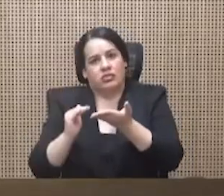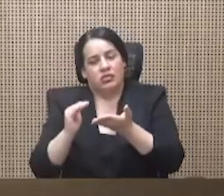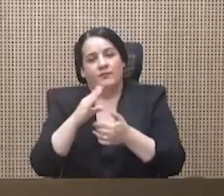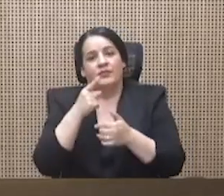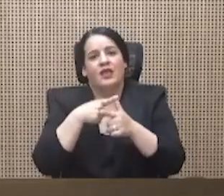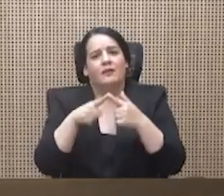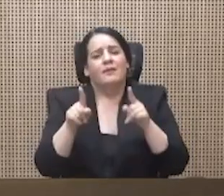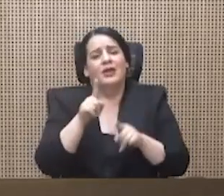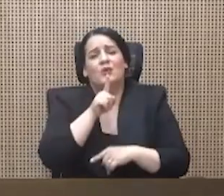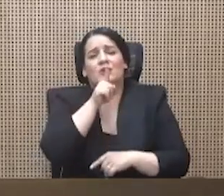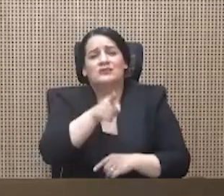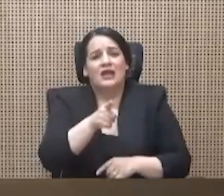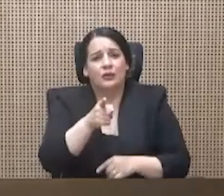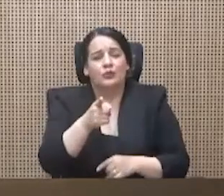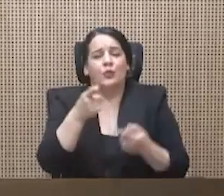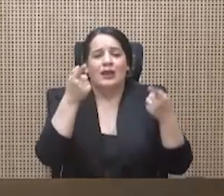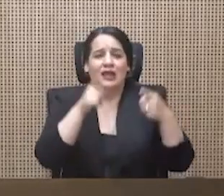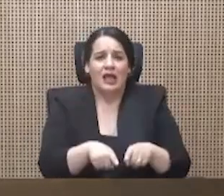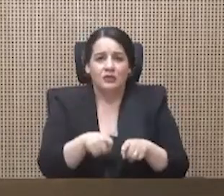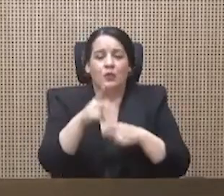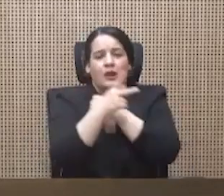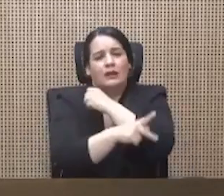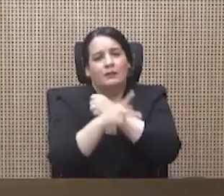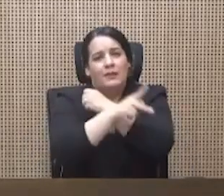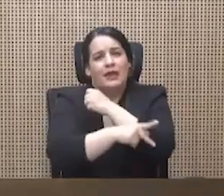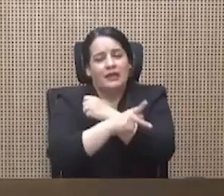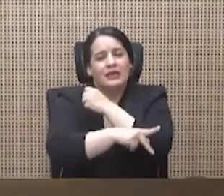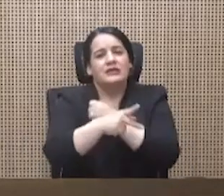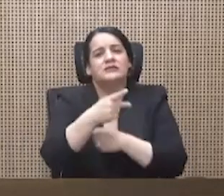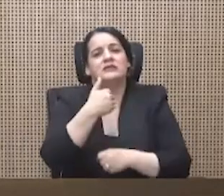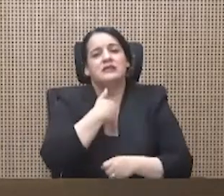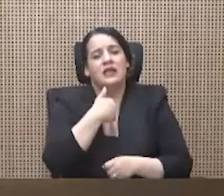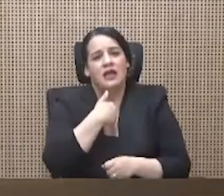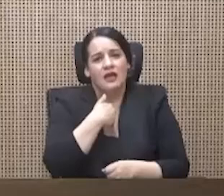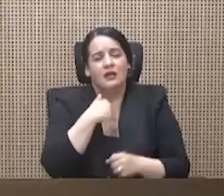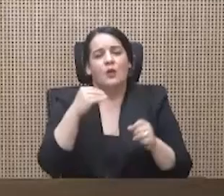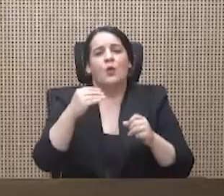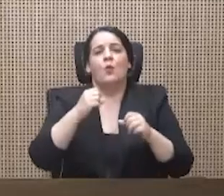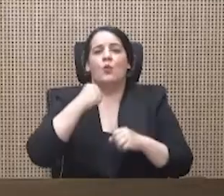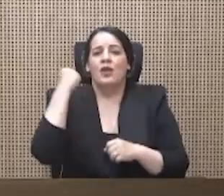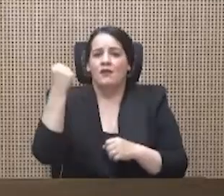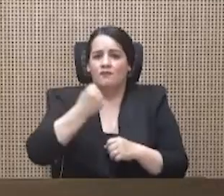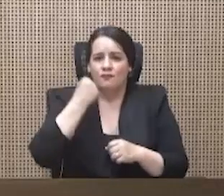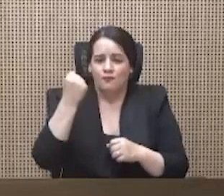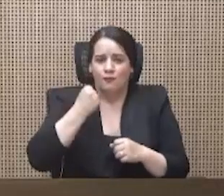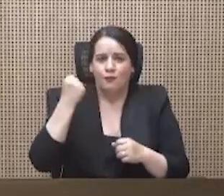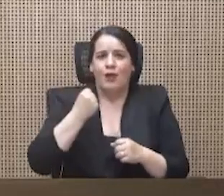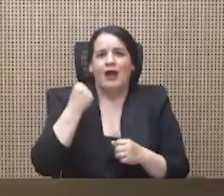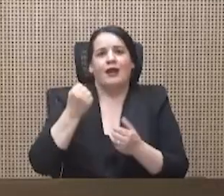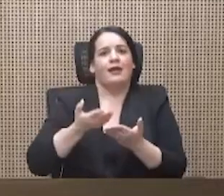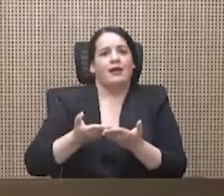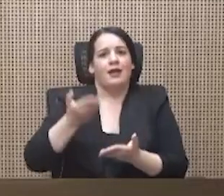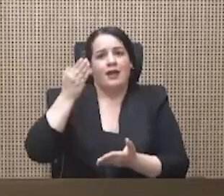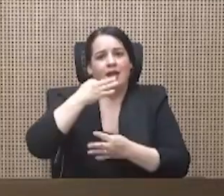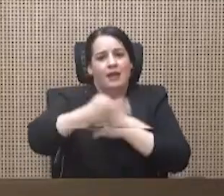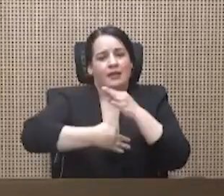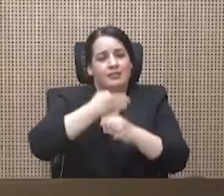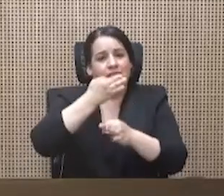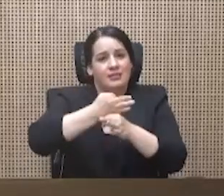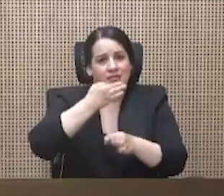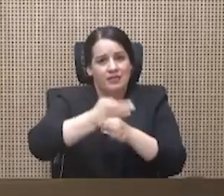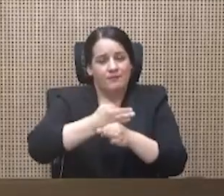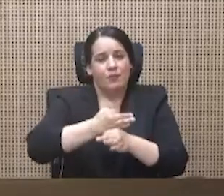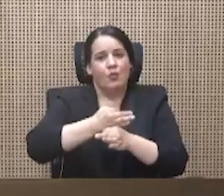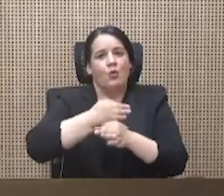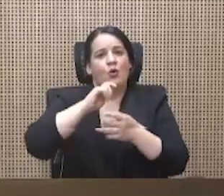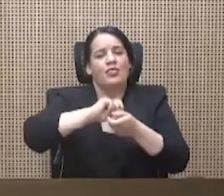Lo cierto del caso es que el país presenta una fuerte apreciación en el tipo de cambio,